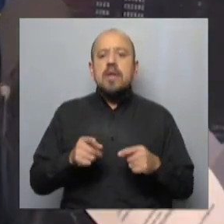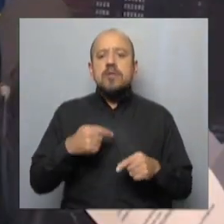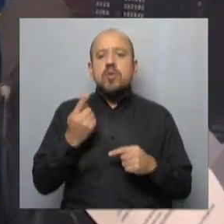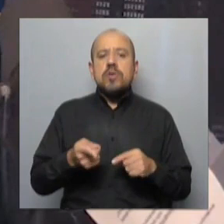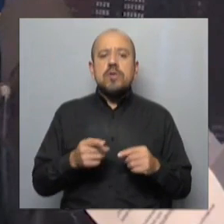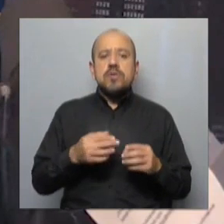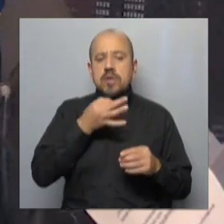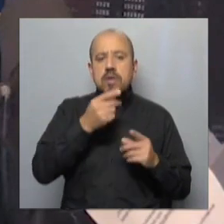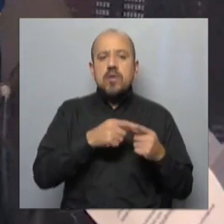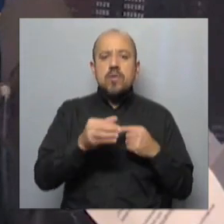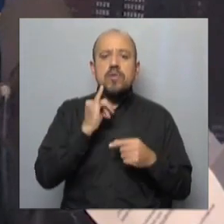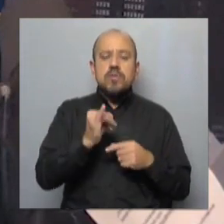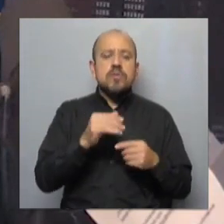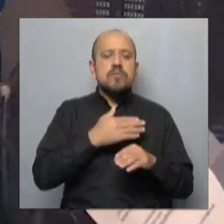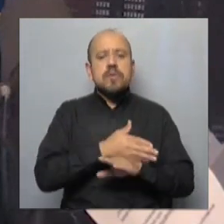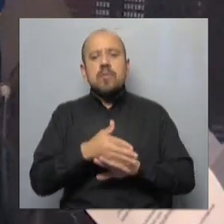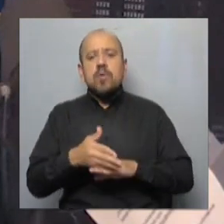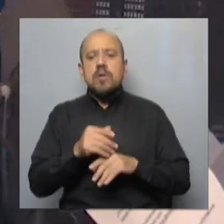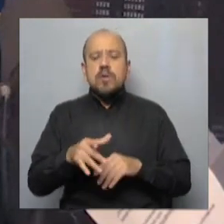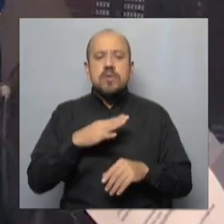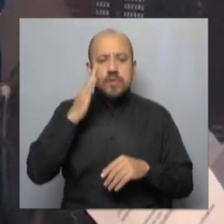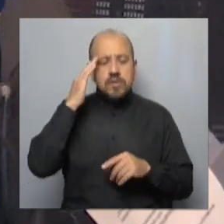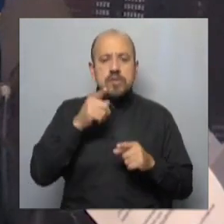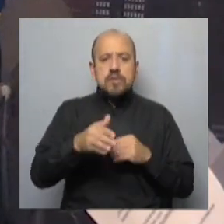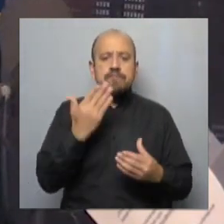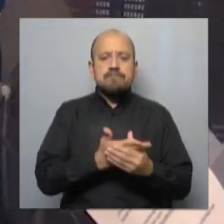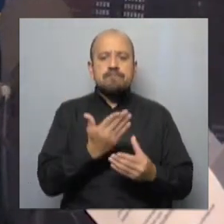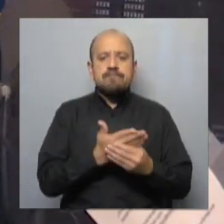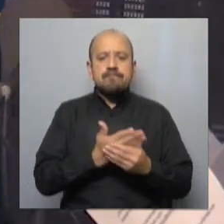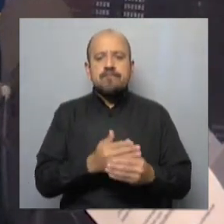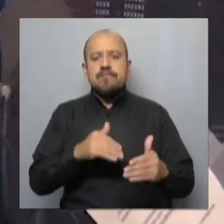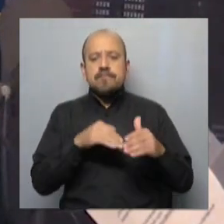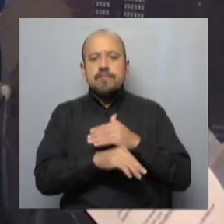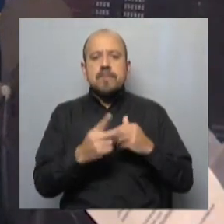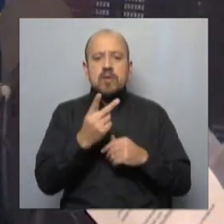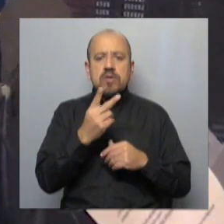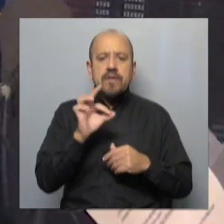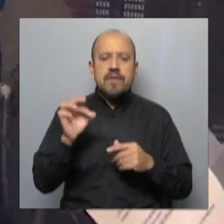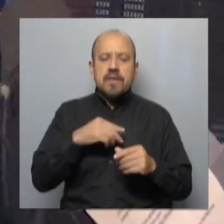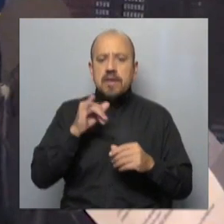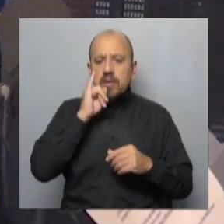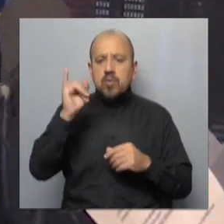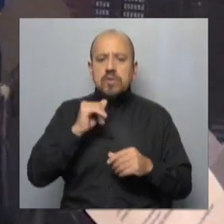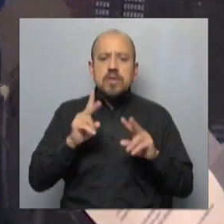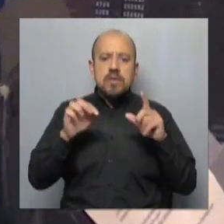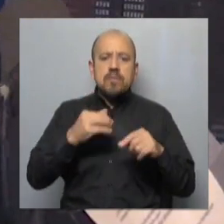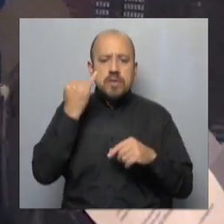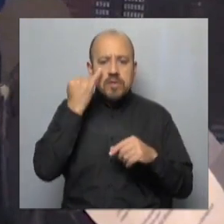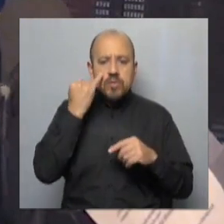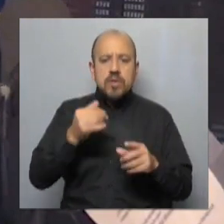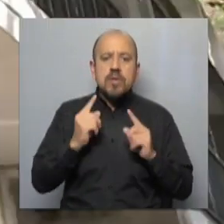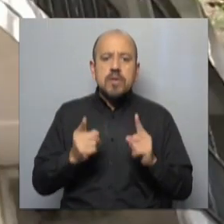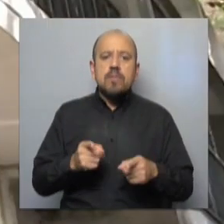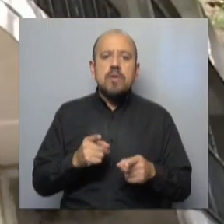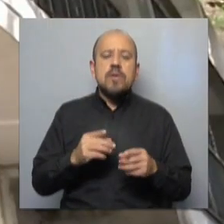declaraciones de iglesias ocurrieron poco después de que se conociera su decisión de archivar unas 220 denuncias sobre presuntos delitos sexuales y además